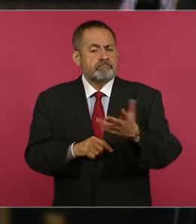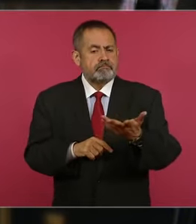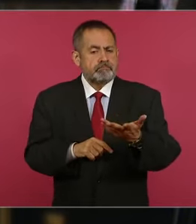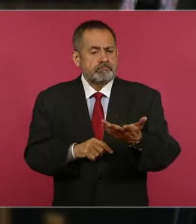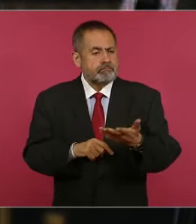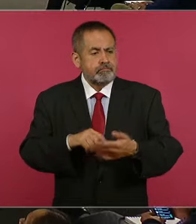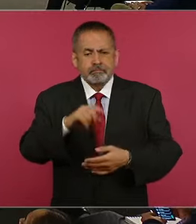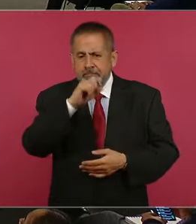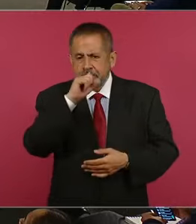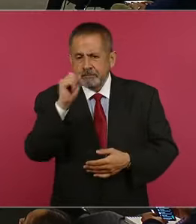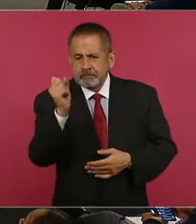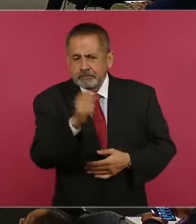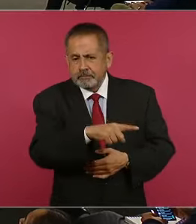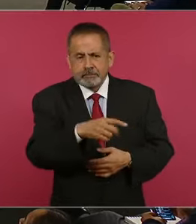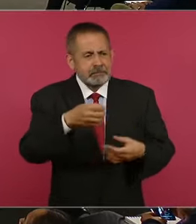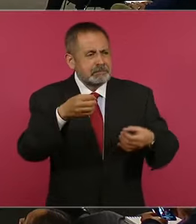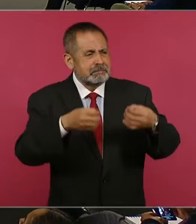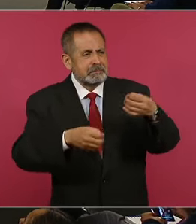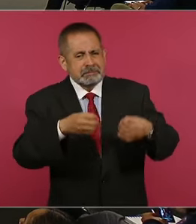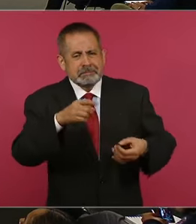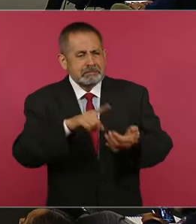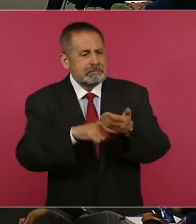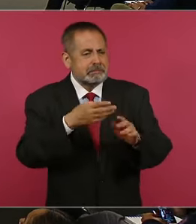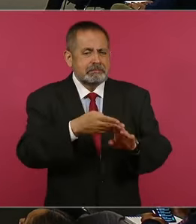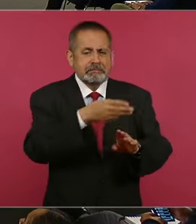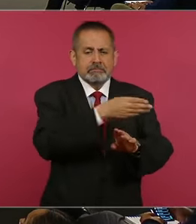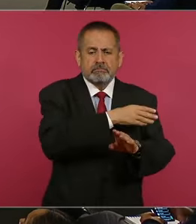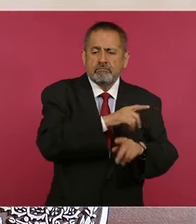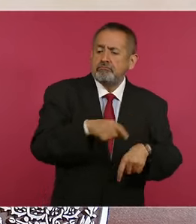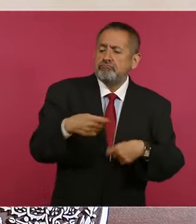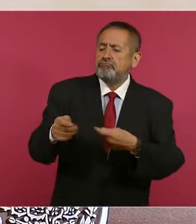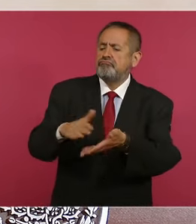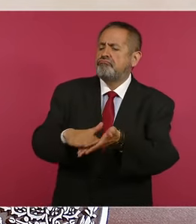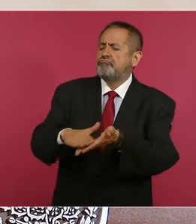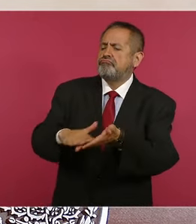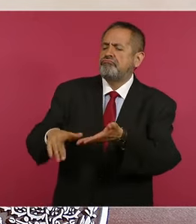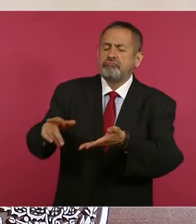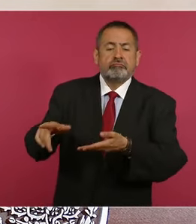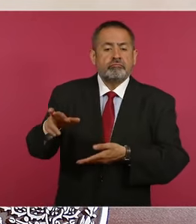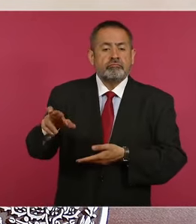el mismo juez que exoneró a Rosario Robles